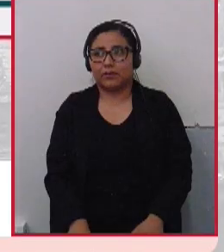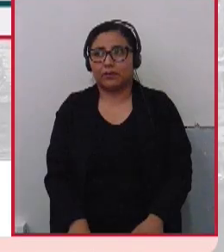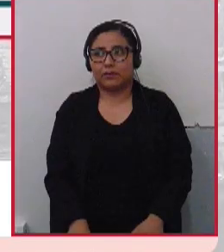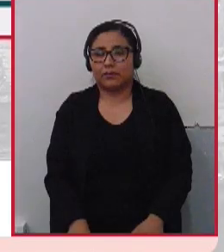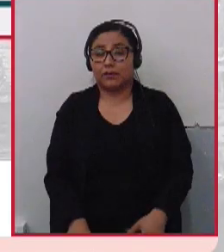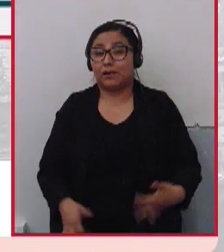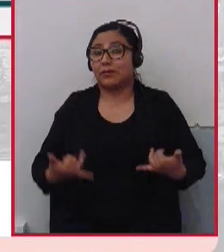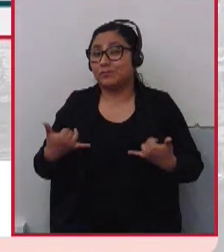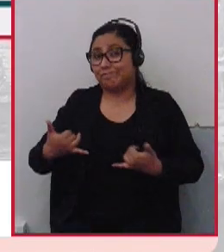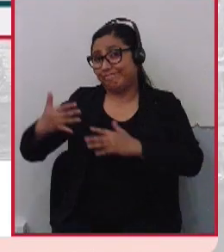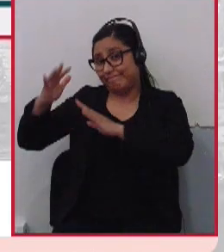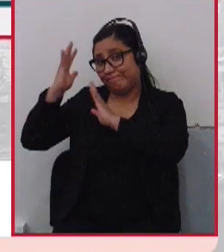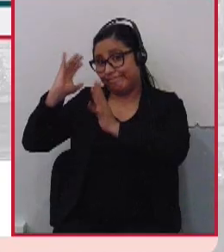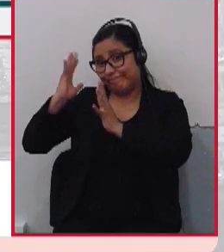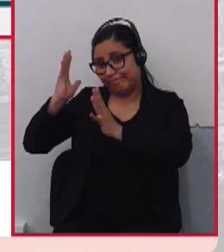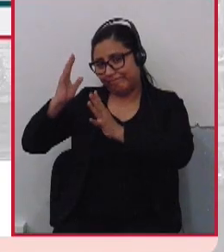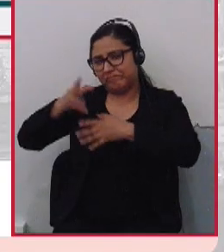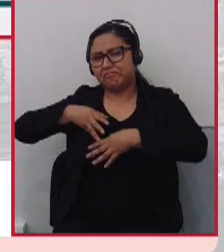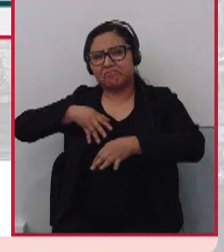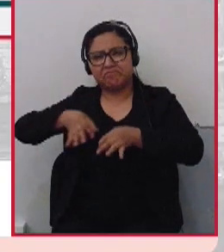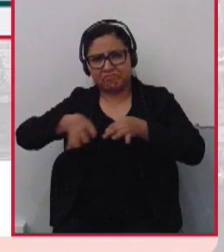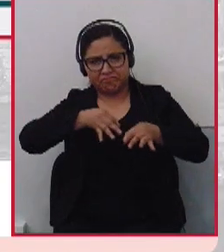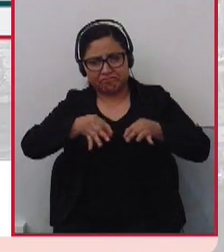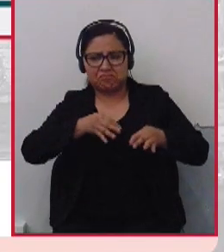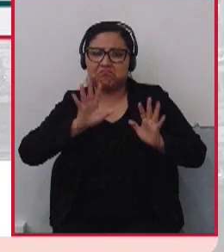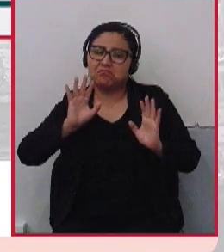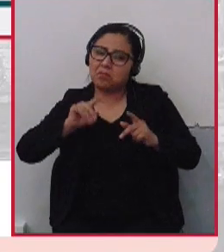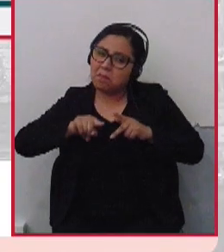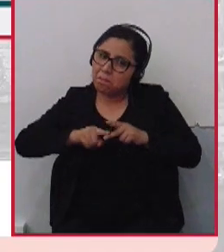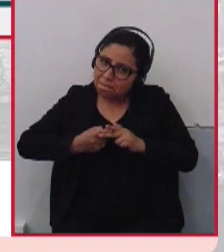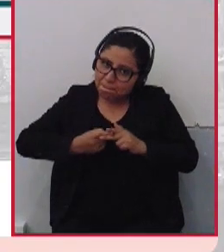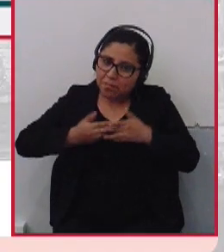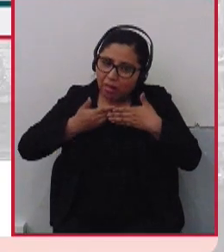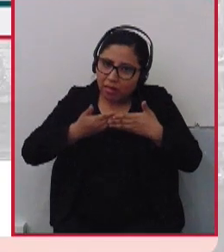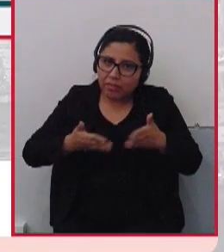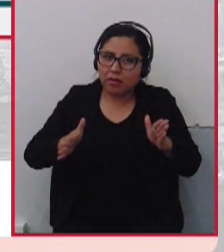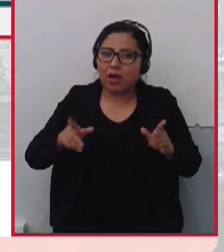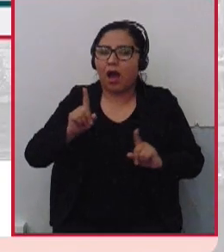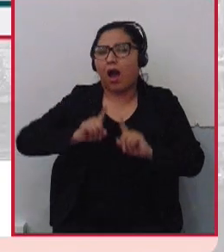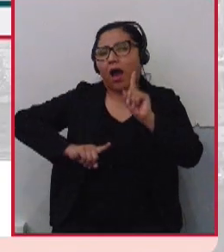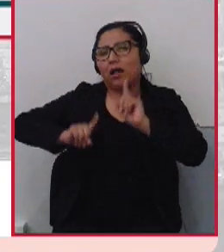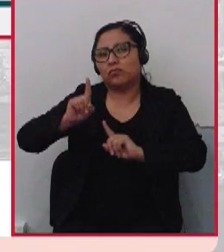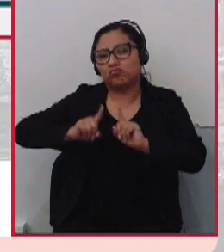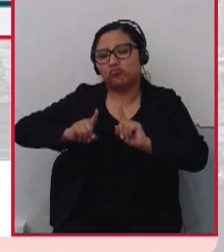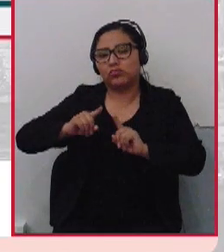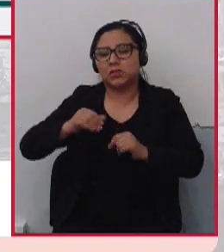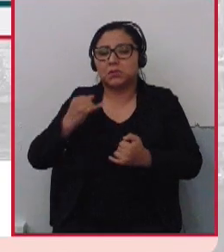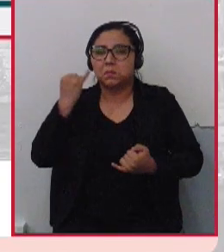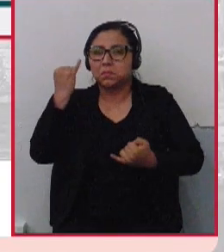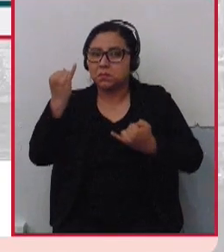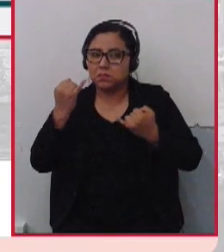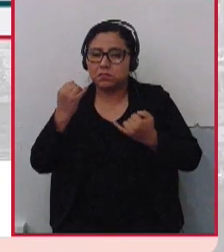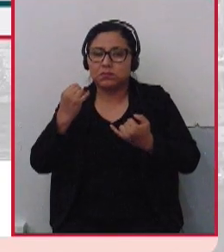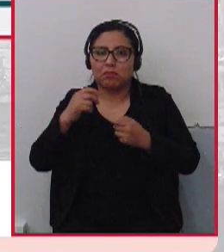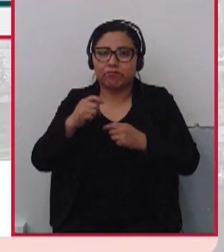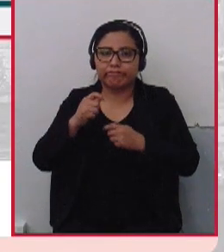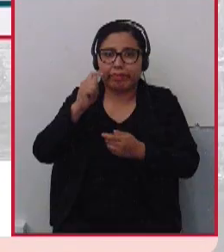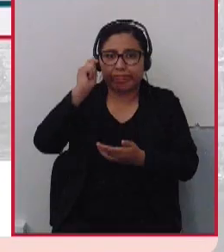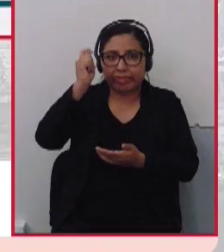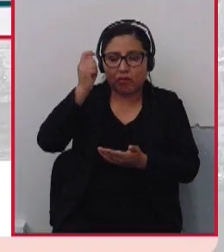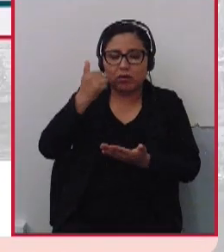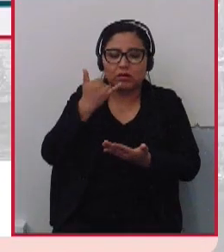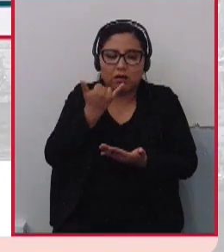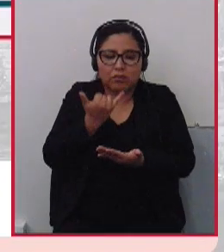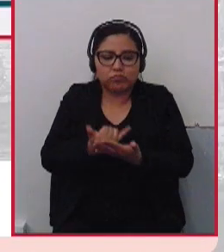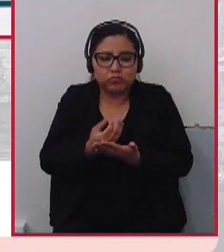En esta charla les voy a contar un poco de una introducción, algo de los fundamentos de la flotación de las partículas de gruesos,